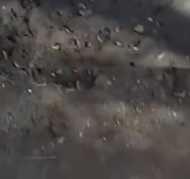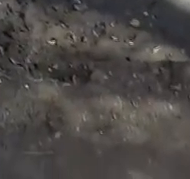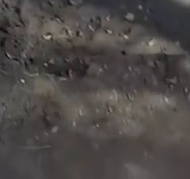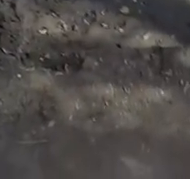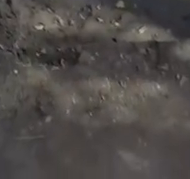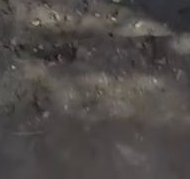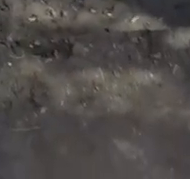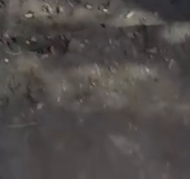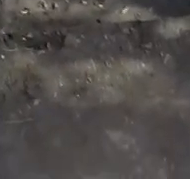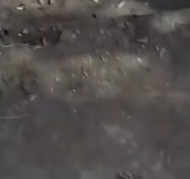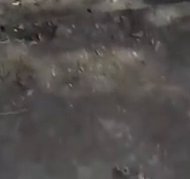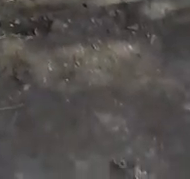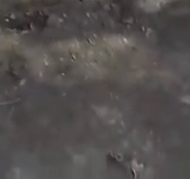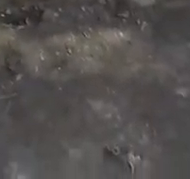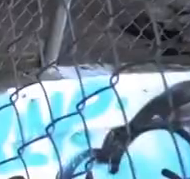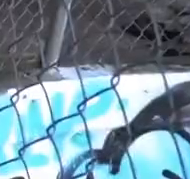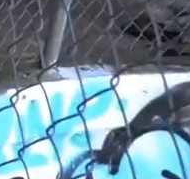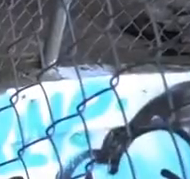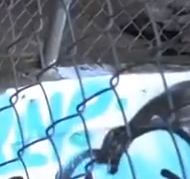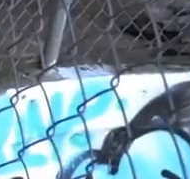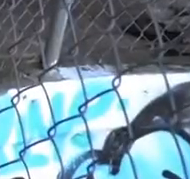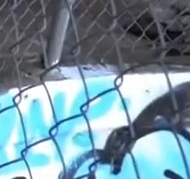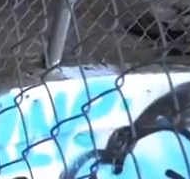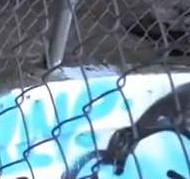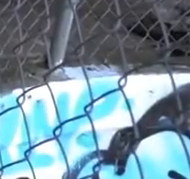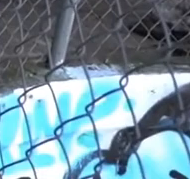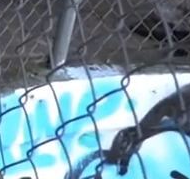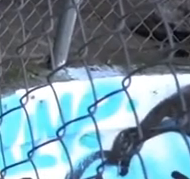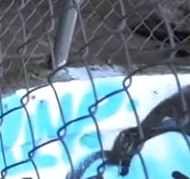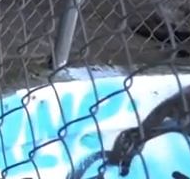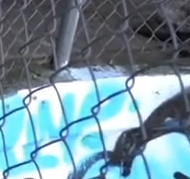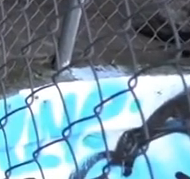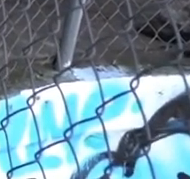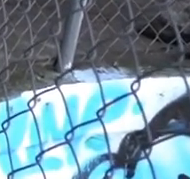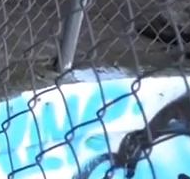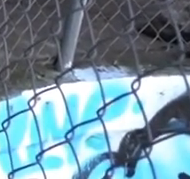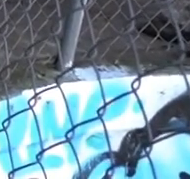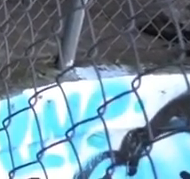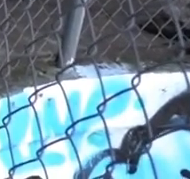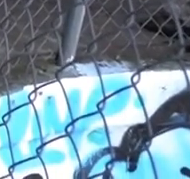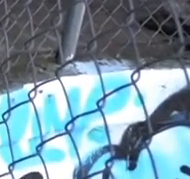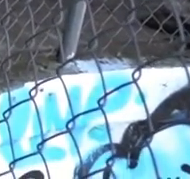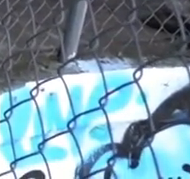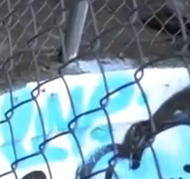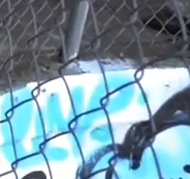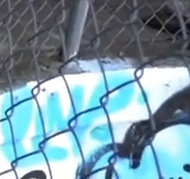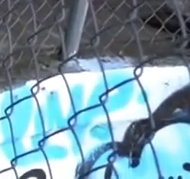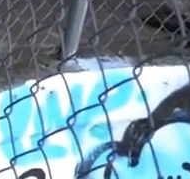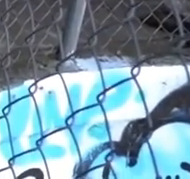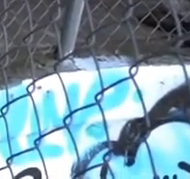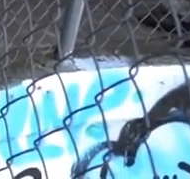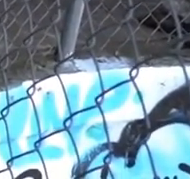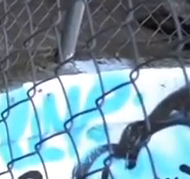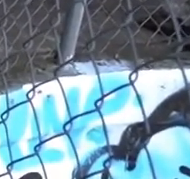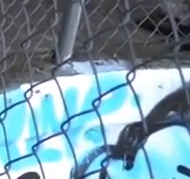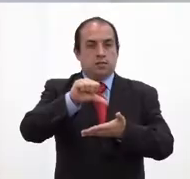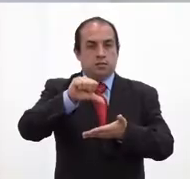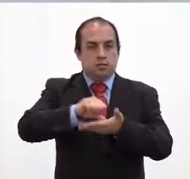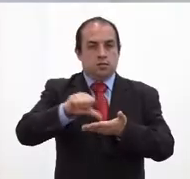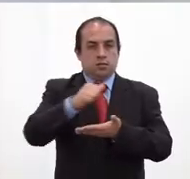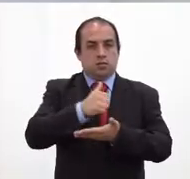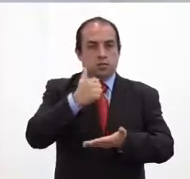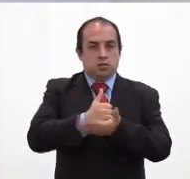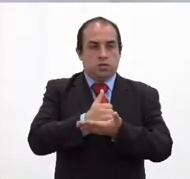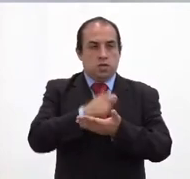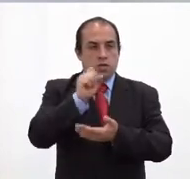abierto. Una parte fundamental que conocemos o que está ya hacia el centro de la ciudad es la que corre a un lado de los viveros